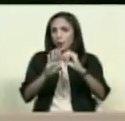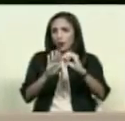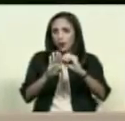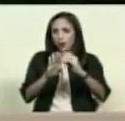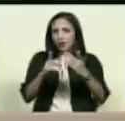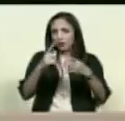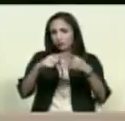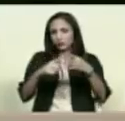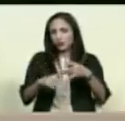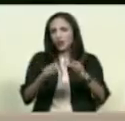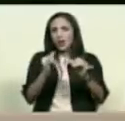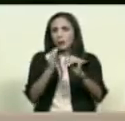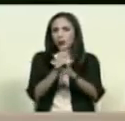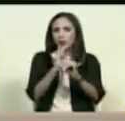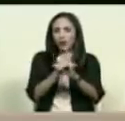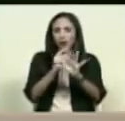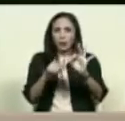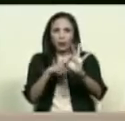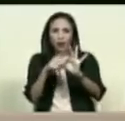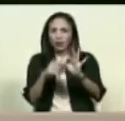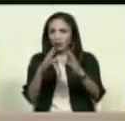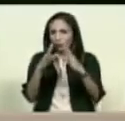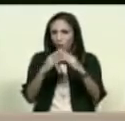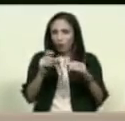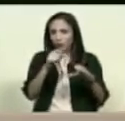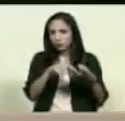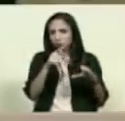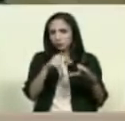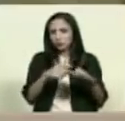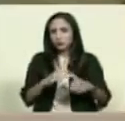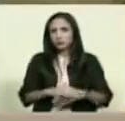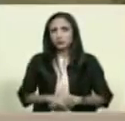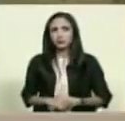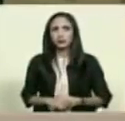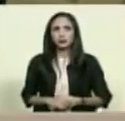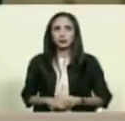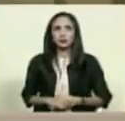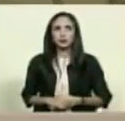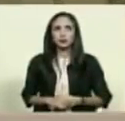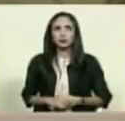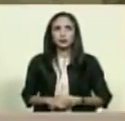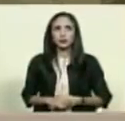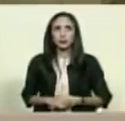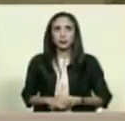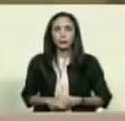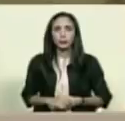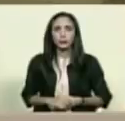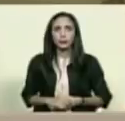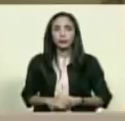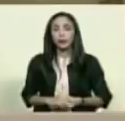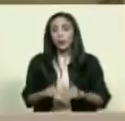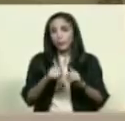Ethereum, el Bitcoin, etc. Pero además las criptomonedas que se están creando en el mundo.